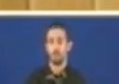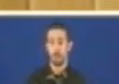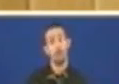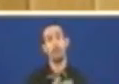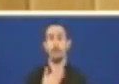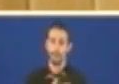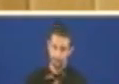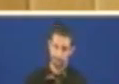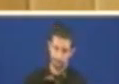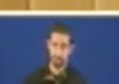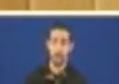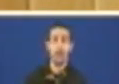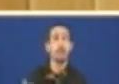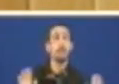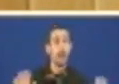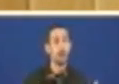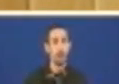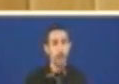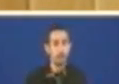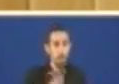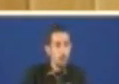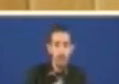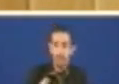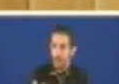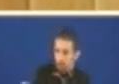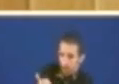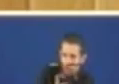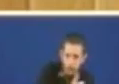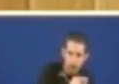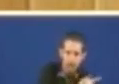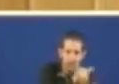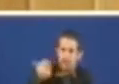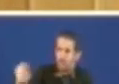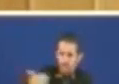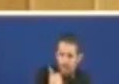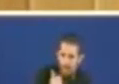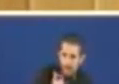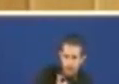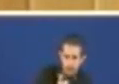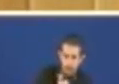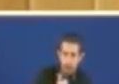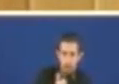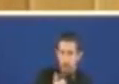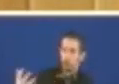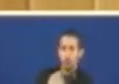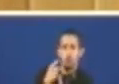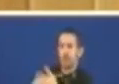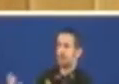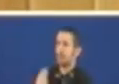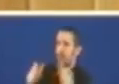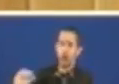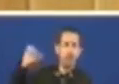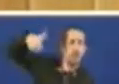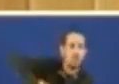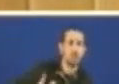Pobriños. Pero foi con estes cartos. Con estes cartos que se lle defraudaron a clientes de toda a vida.